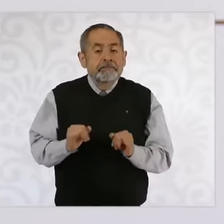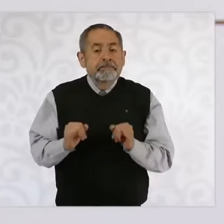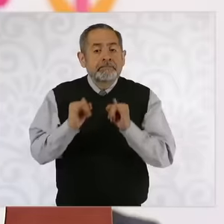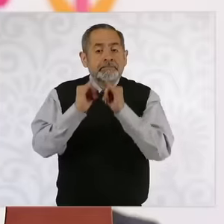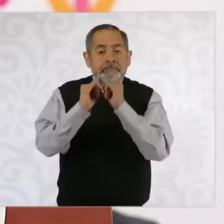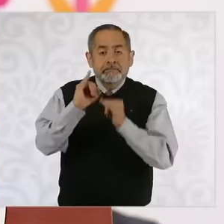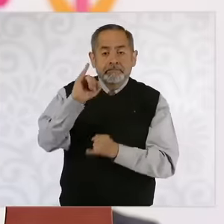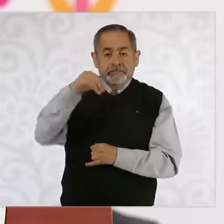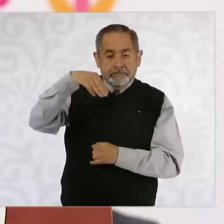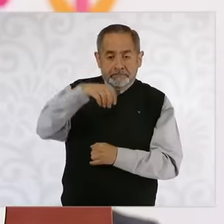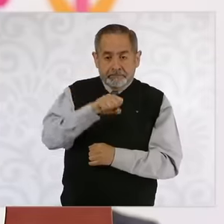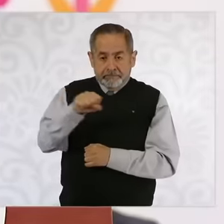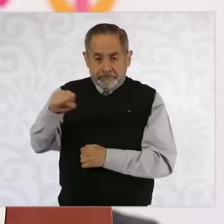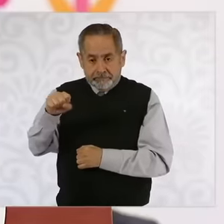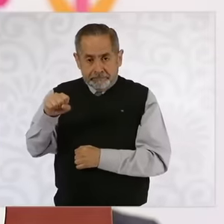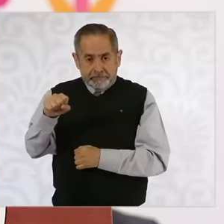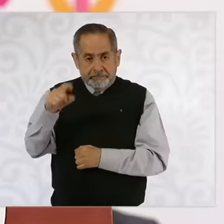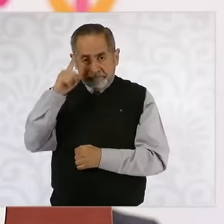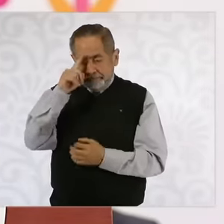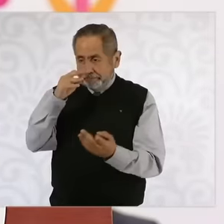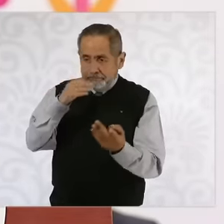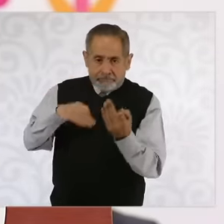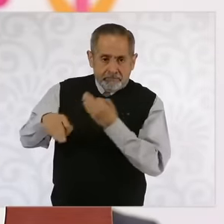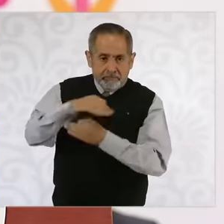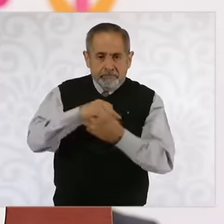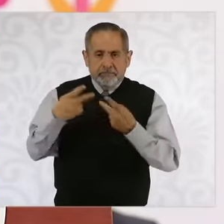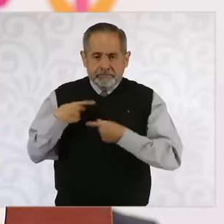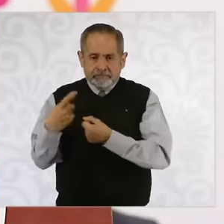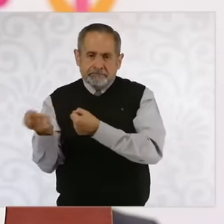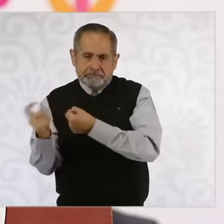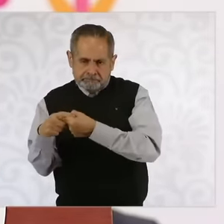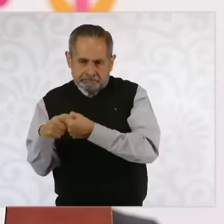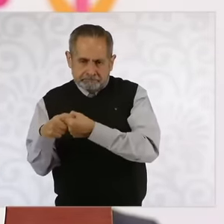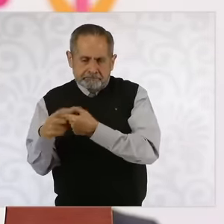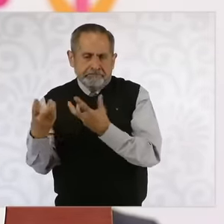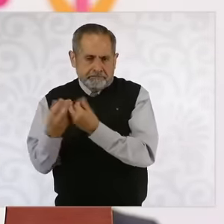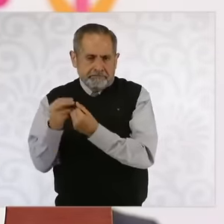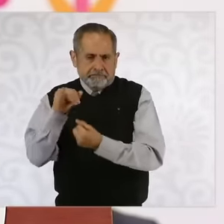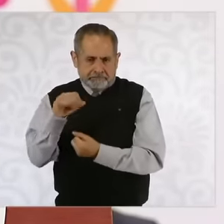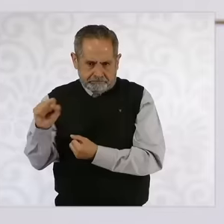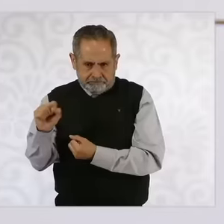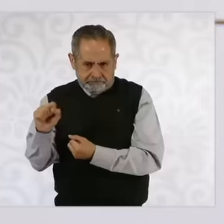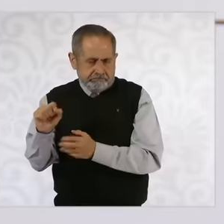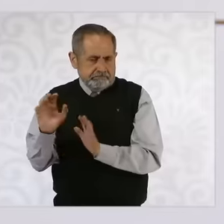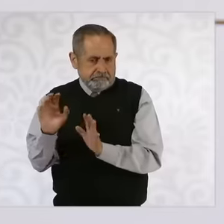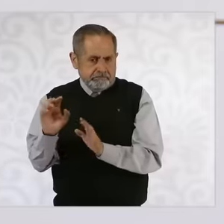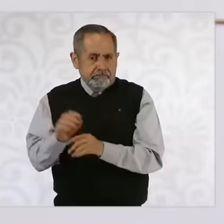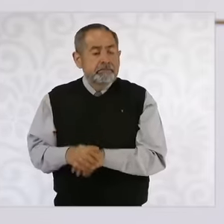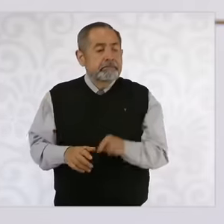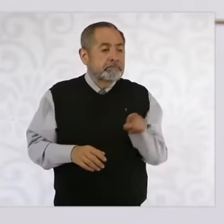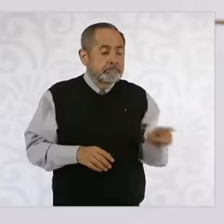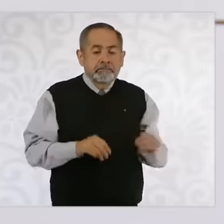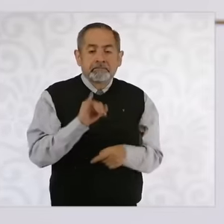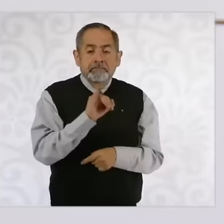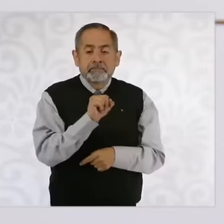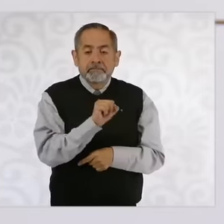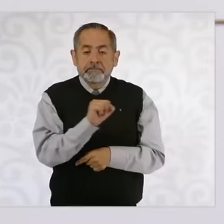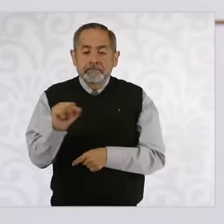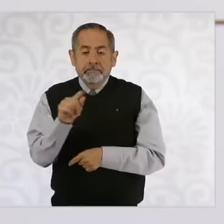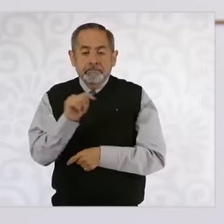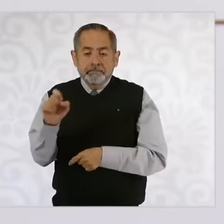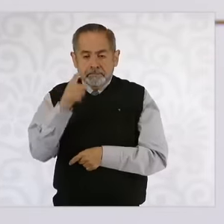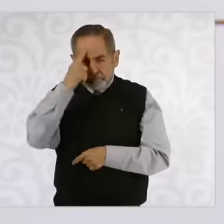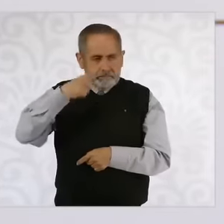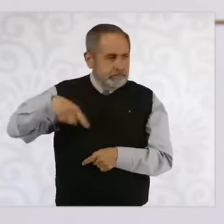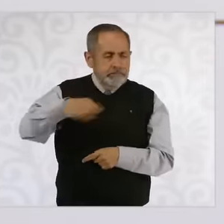Social, uh-huh, es para los derechohabientes del Seguro Social, ¿no? El ISSSTE es para los trabajadores